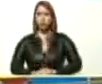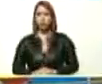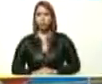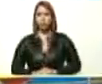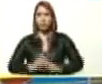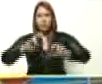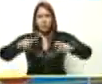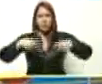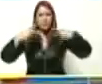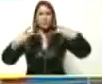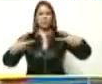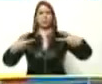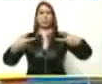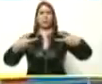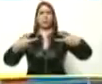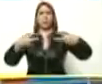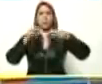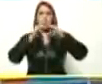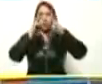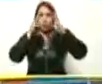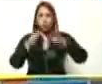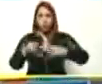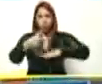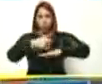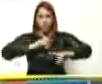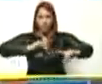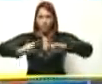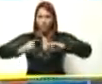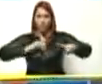de renovación, de los métodos, de gobierno,